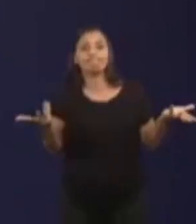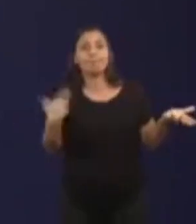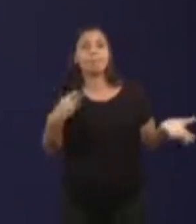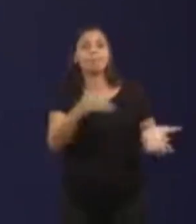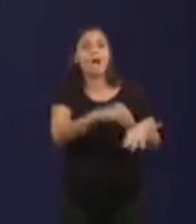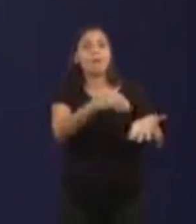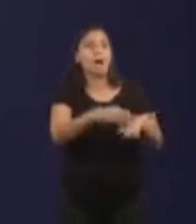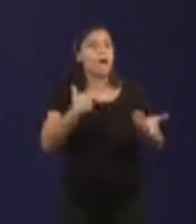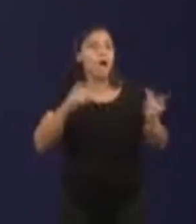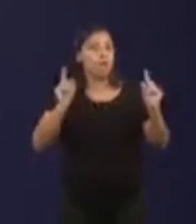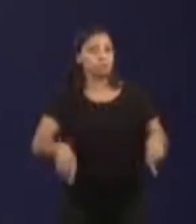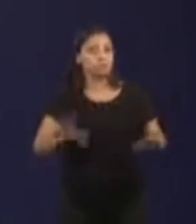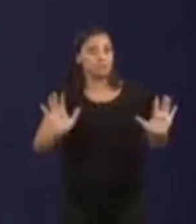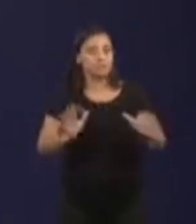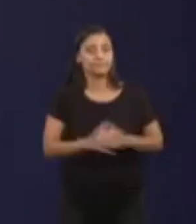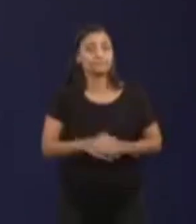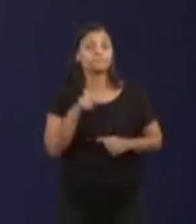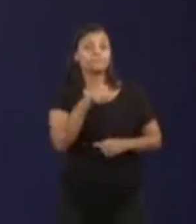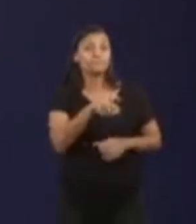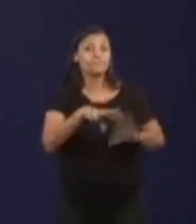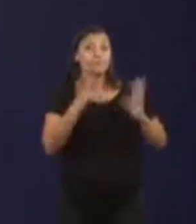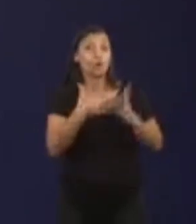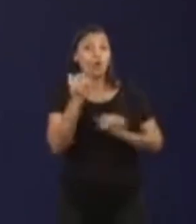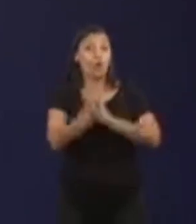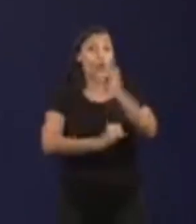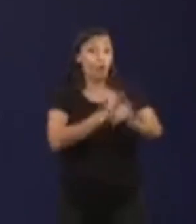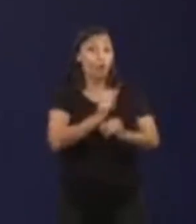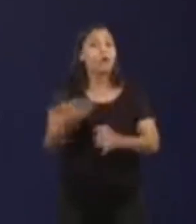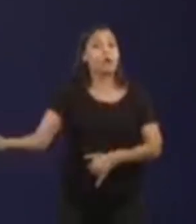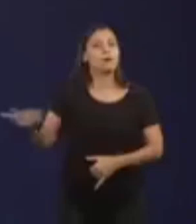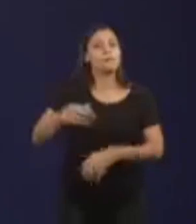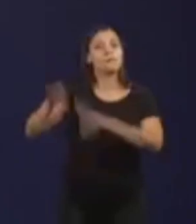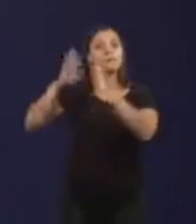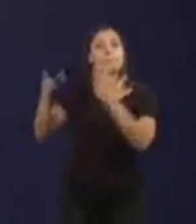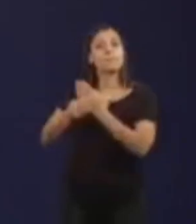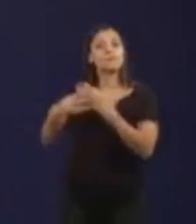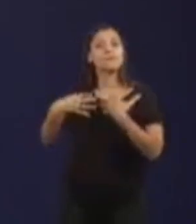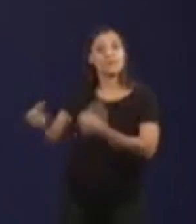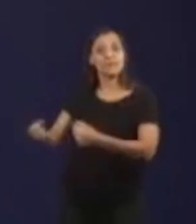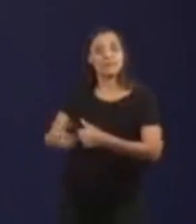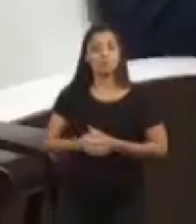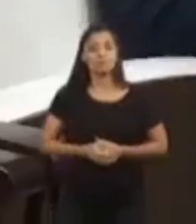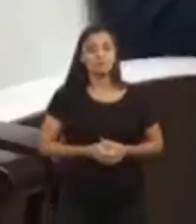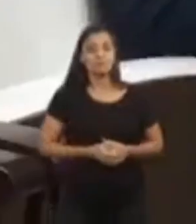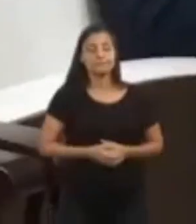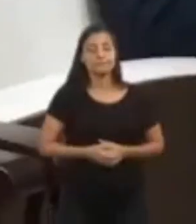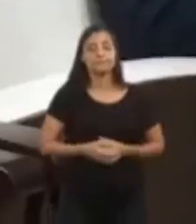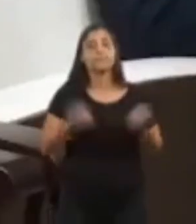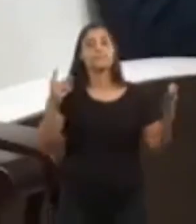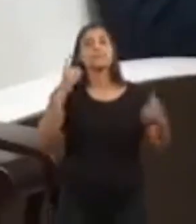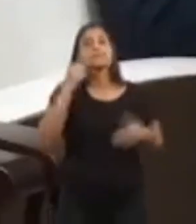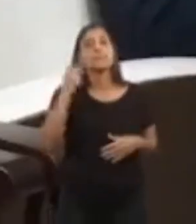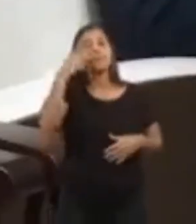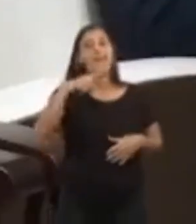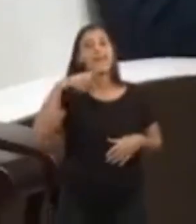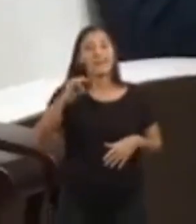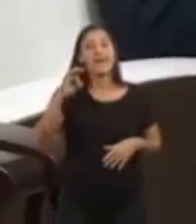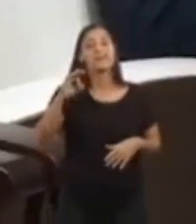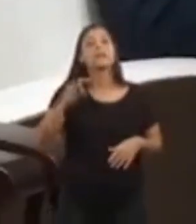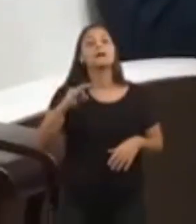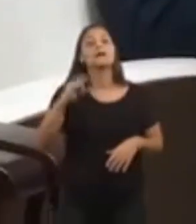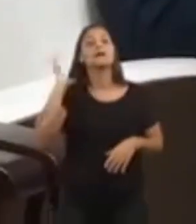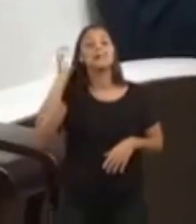yo tenga conocimiento Esto es lo que efectivamente me informan del Ministerio de salud Manuel Buen día Hernán mundo de Radio